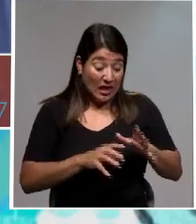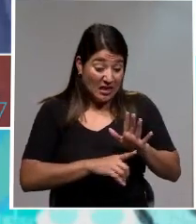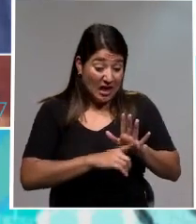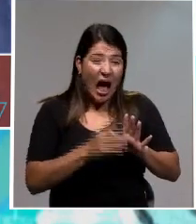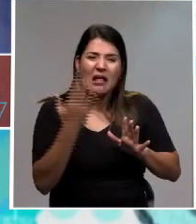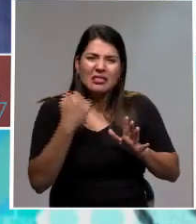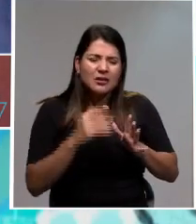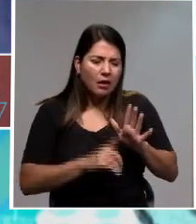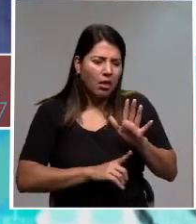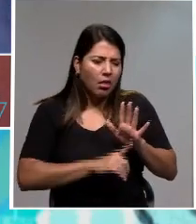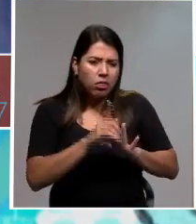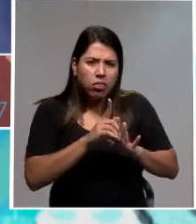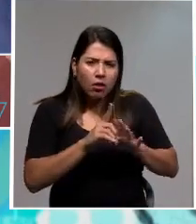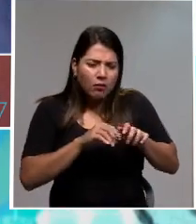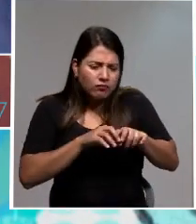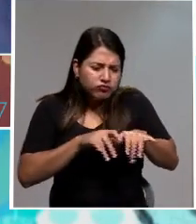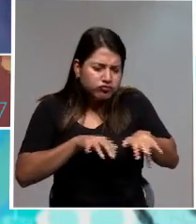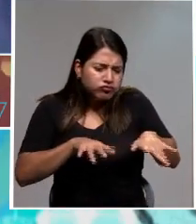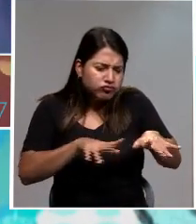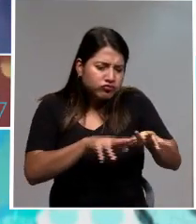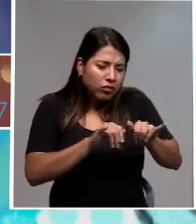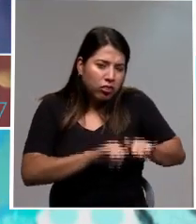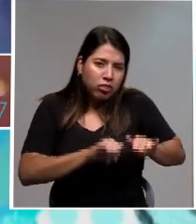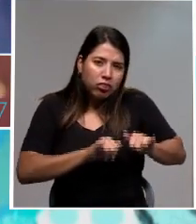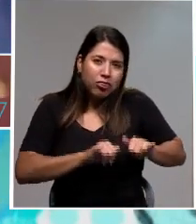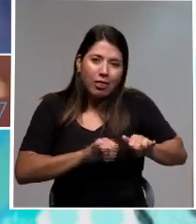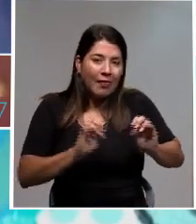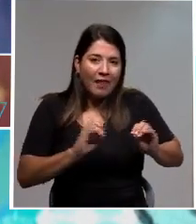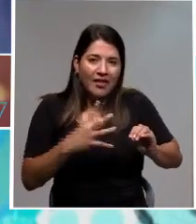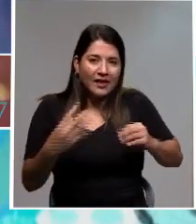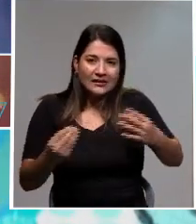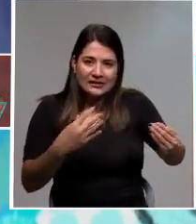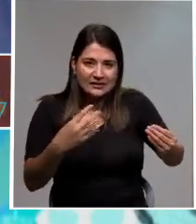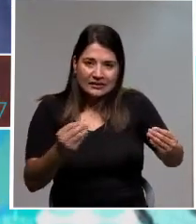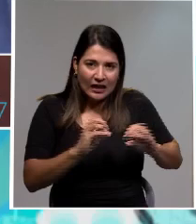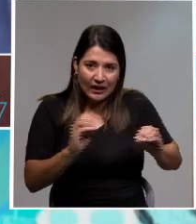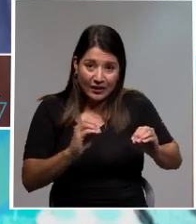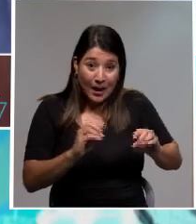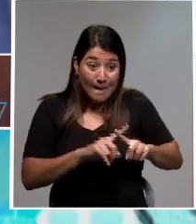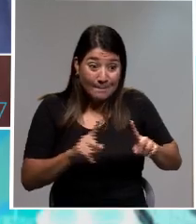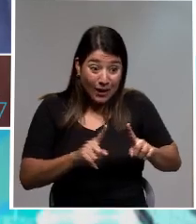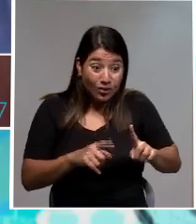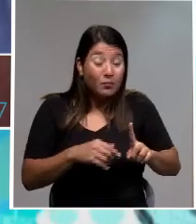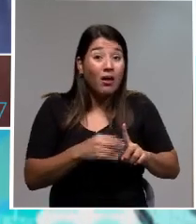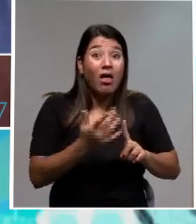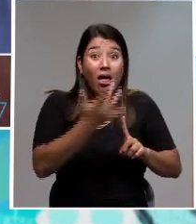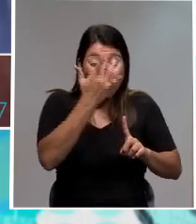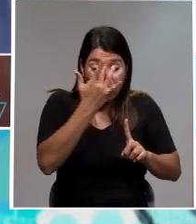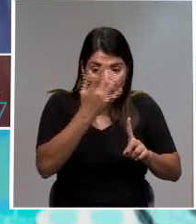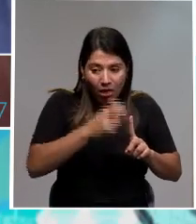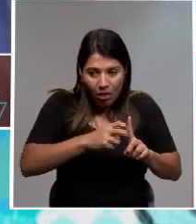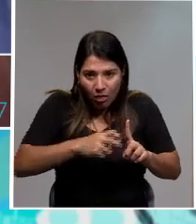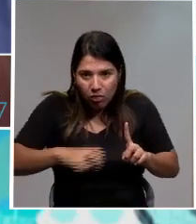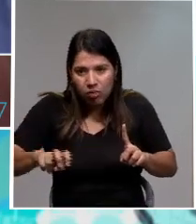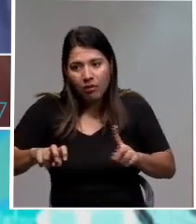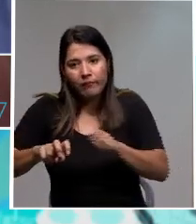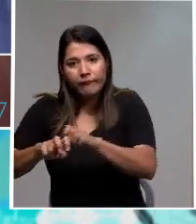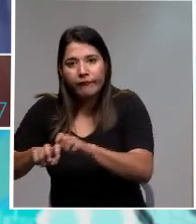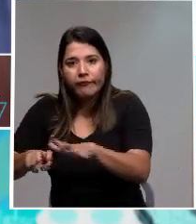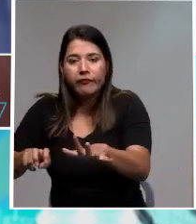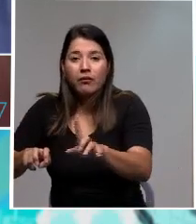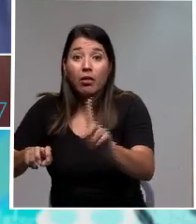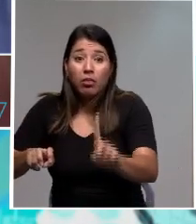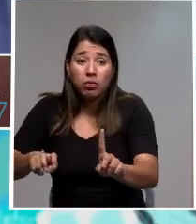acompañan. Doctor, usted mencionaba una relación que me pareció a mí sorprendente por